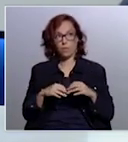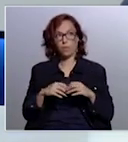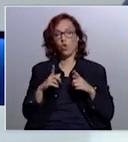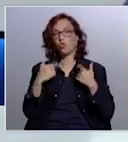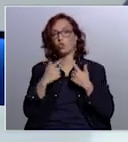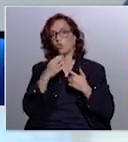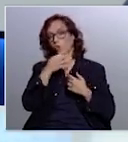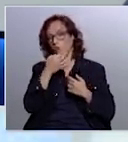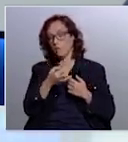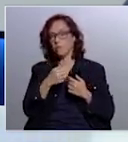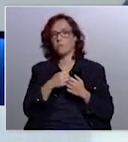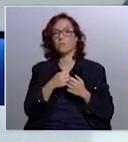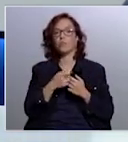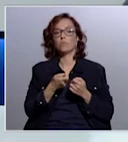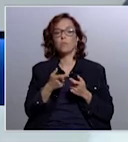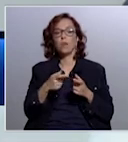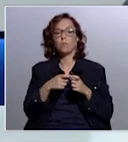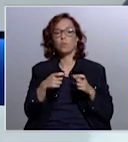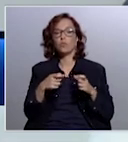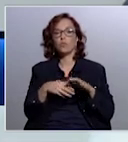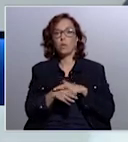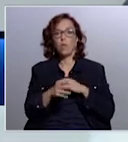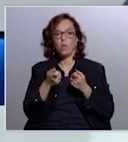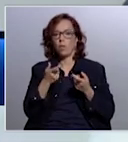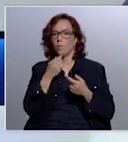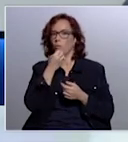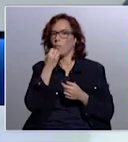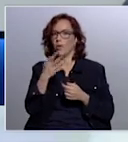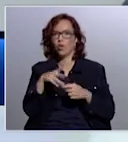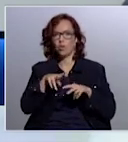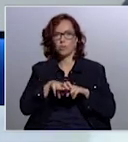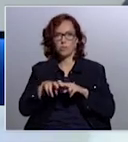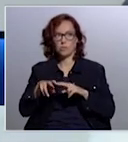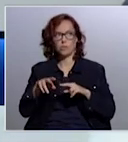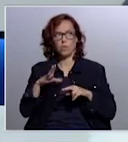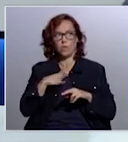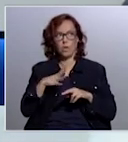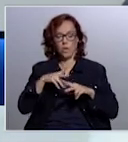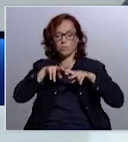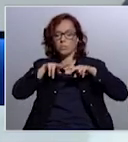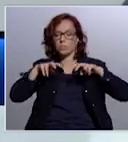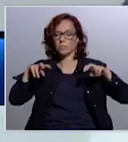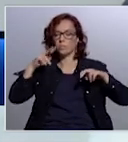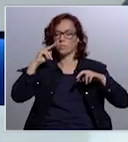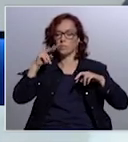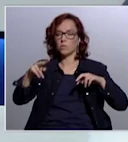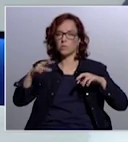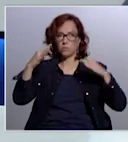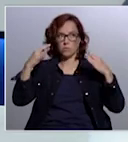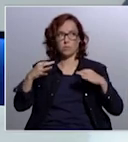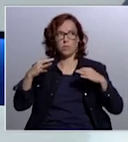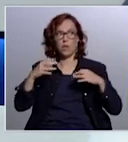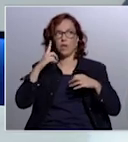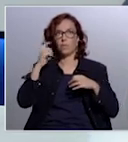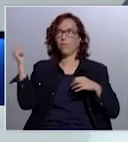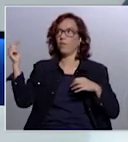estamos localidades para el teatro damos las mejores localidades que tenemos estamos las plateas tenemos la experiencia sea completa entonces la